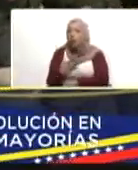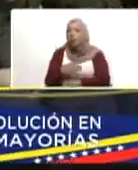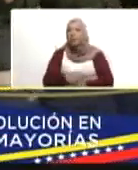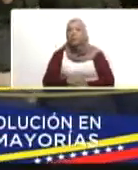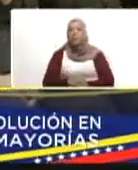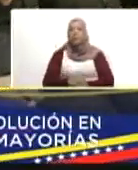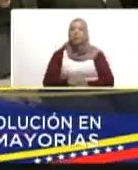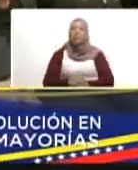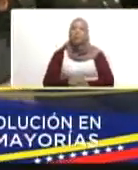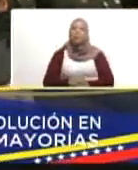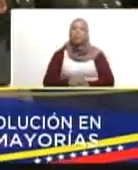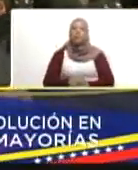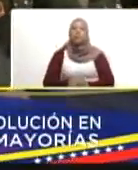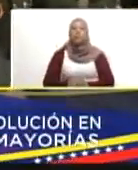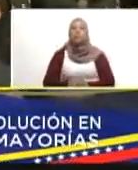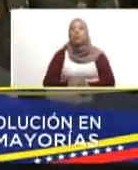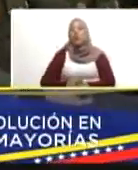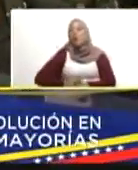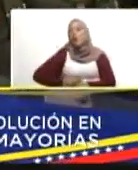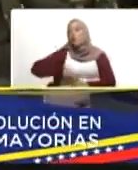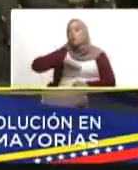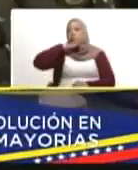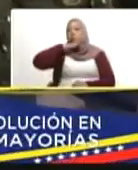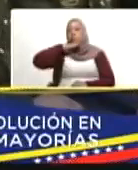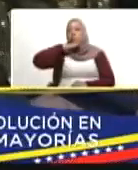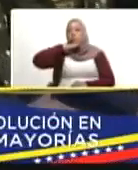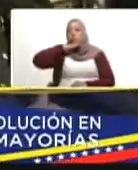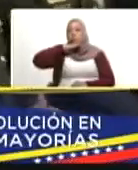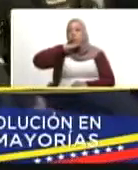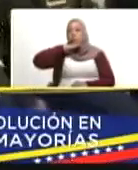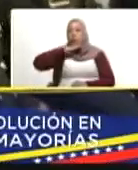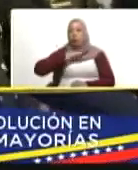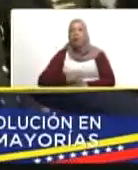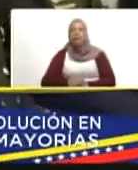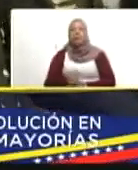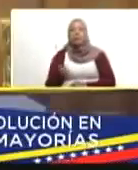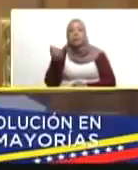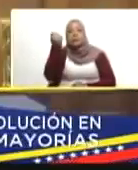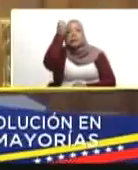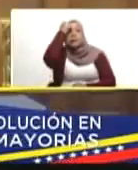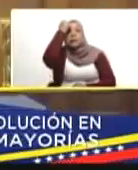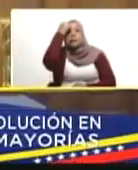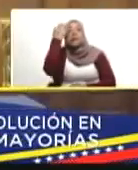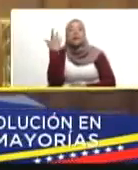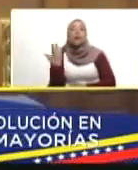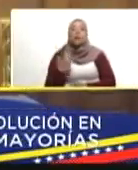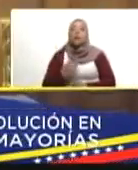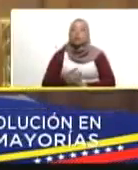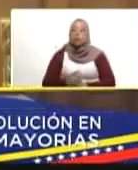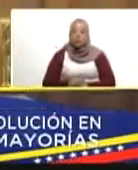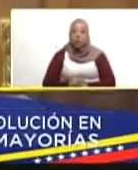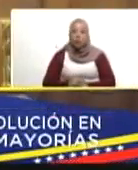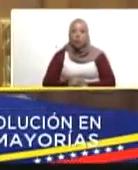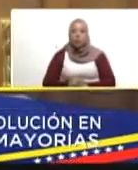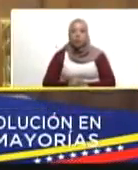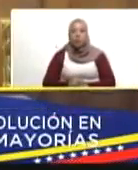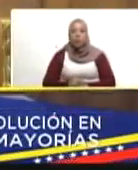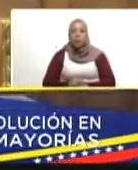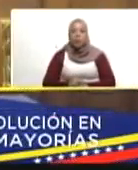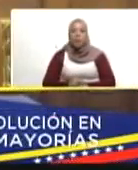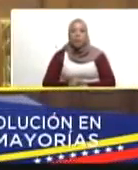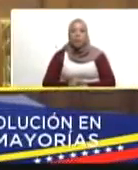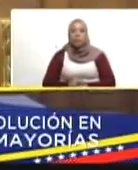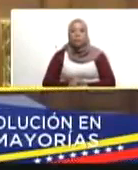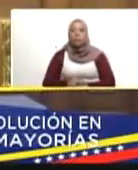subestimado full pero tan bruto no resultado ser creo yo con